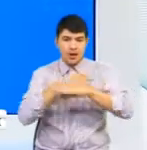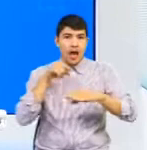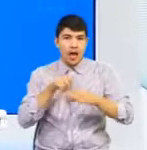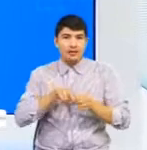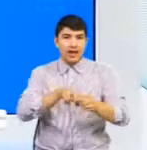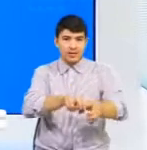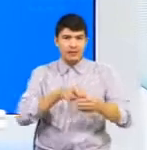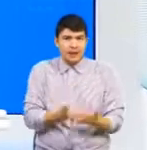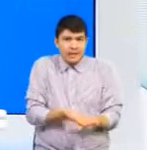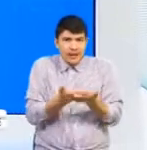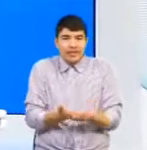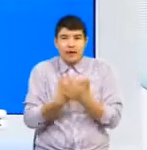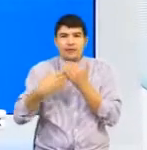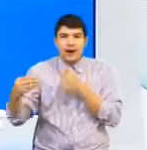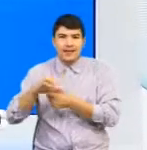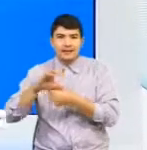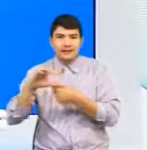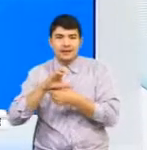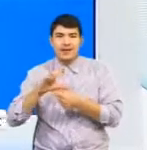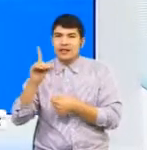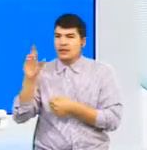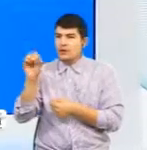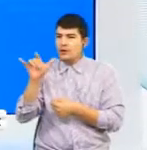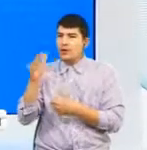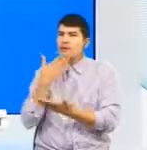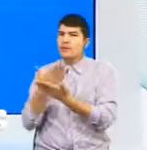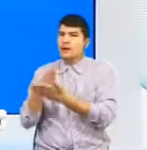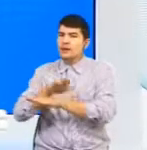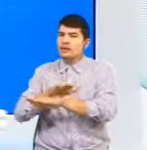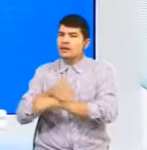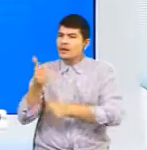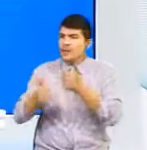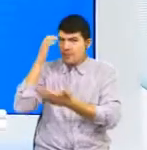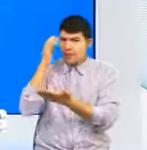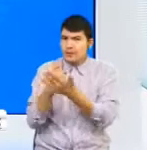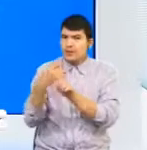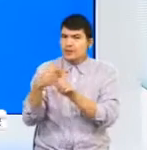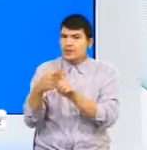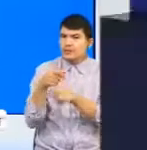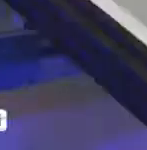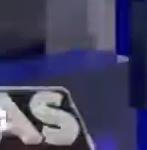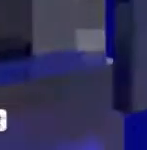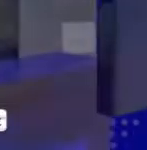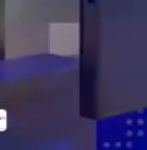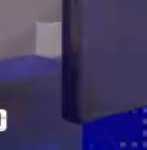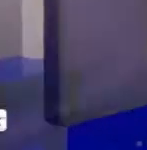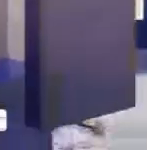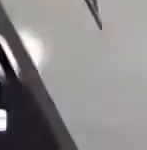pesado fuera de la ciudad del icio maravillo buenas tardes y que reacciones positivas hay en la ciudad mitrada con esta noticia